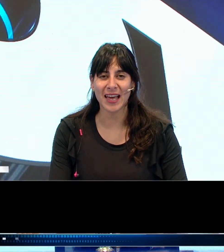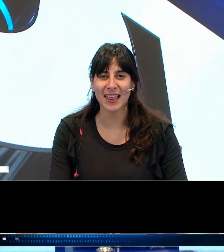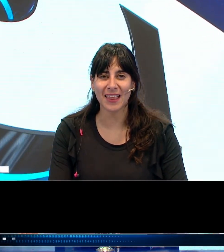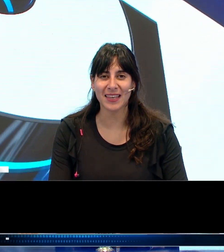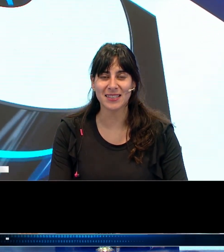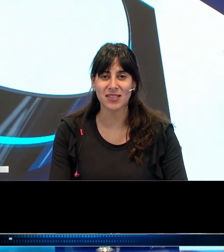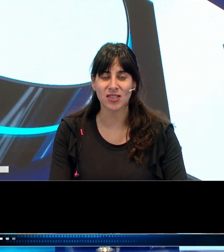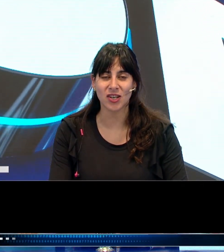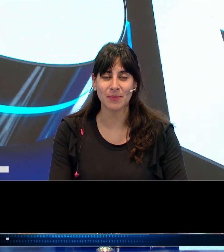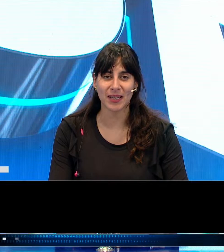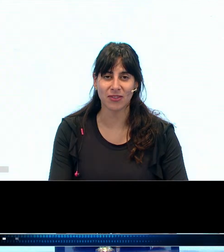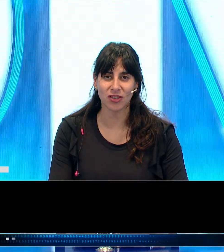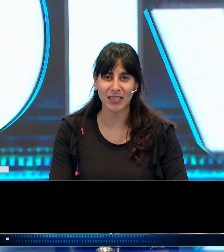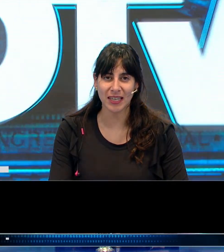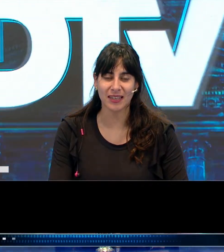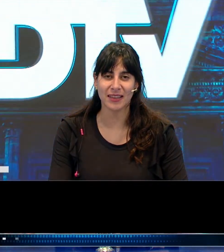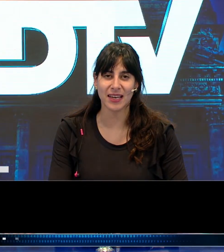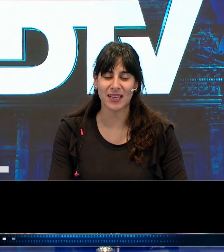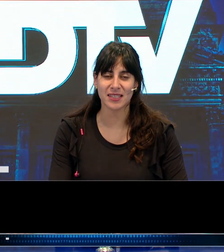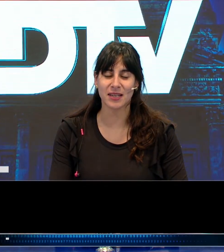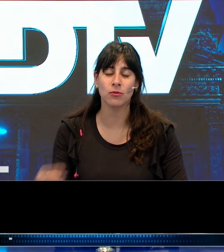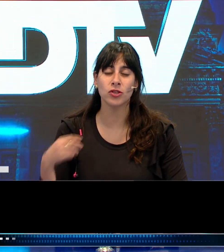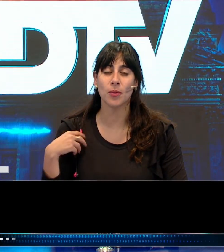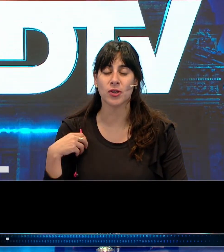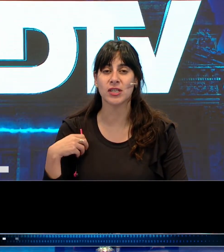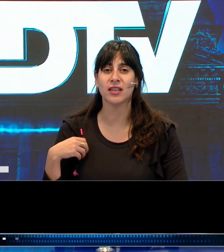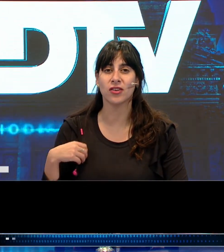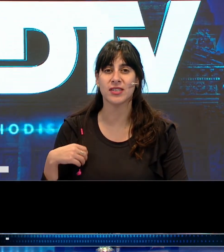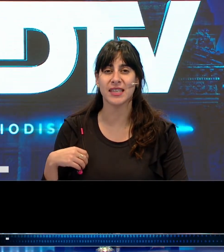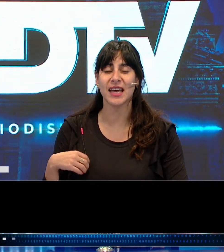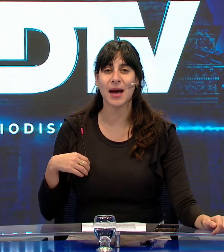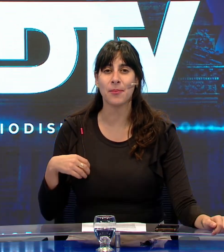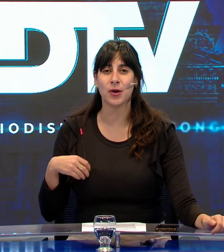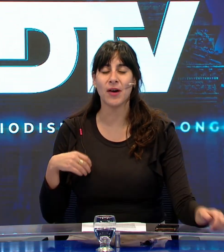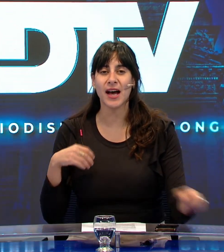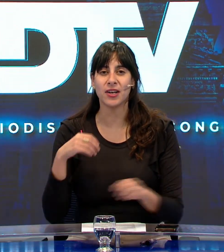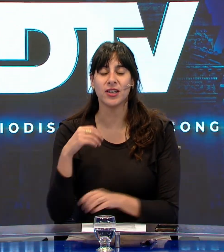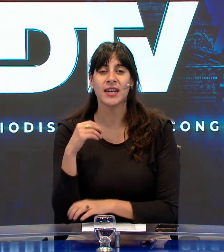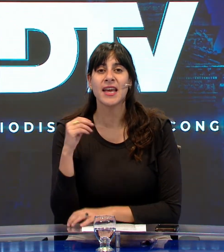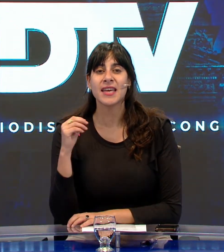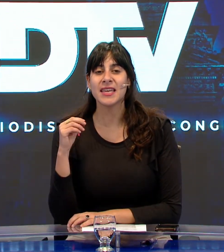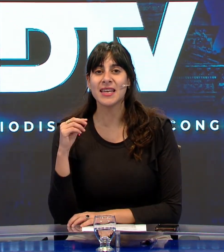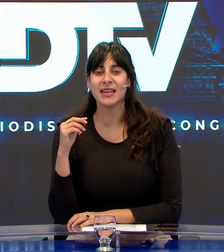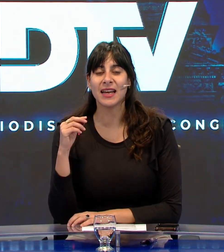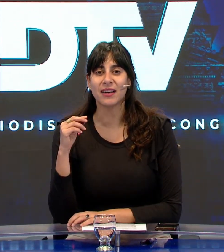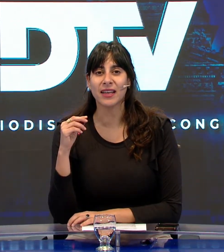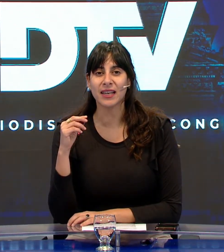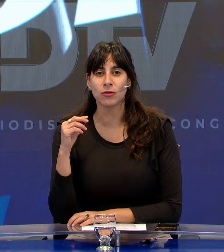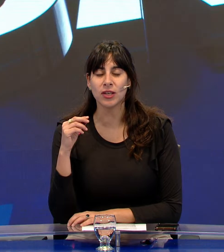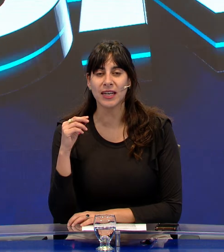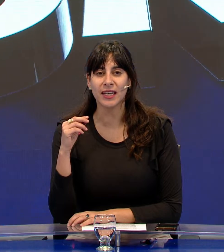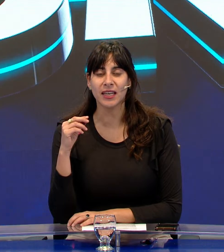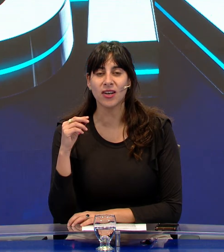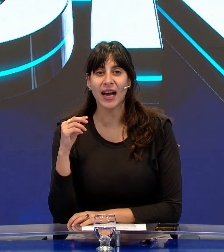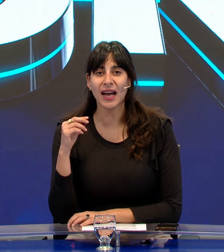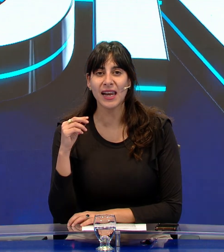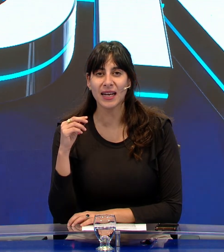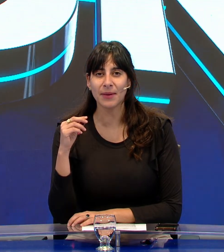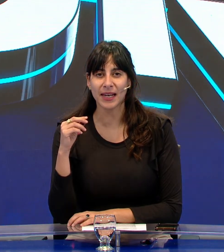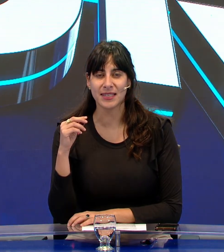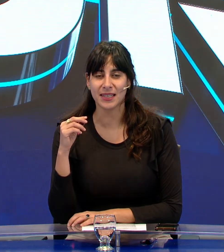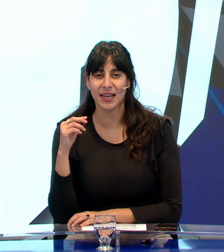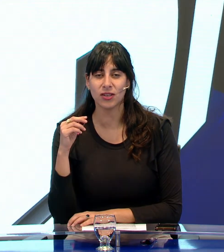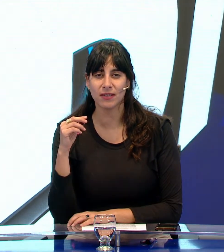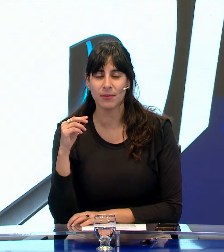la jornada de sesión maratónica en el día de ayer. Muchos proyectos se aprobaron y la verdad que tuvieron el giro a